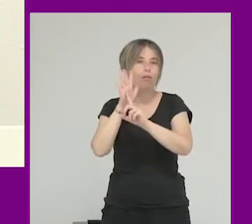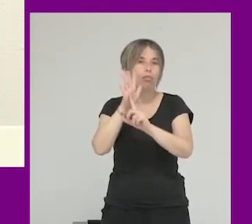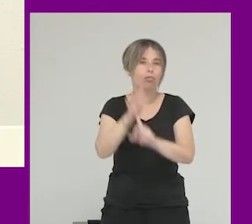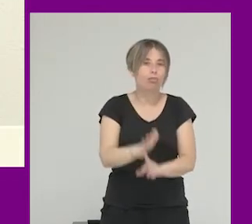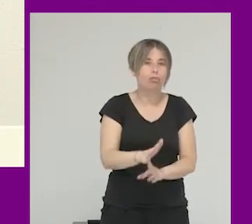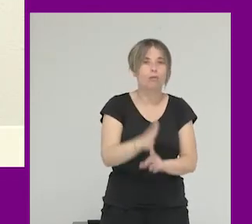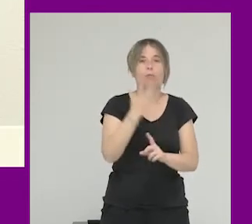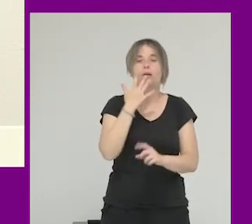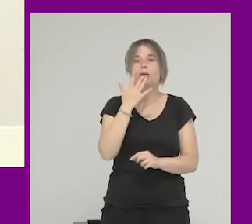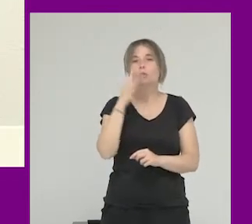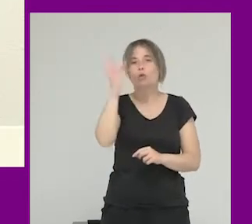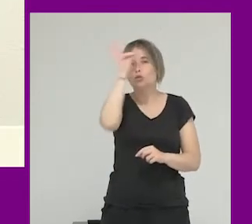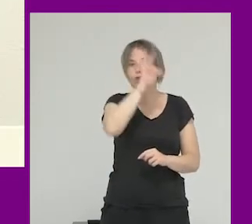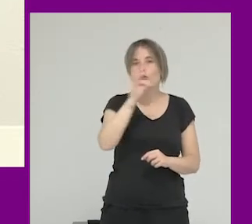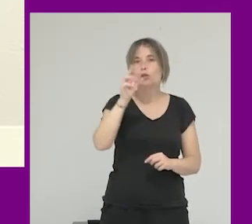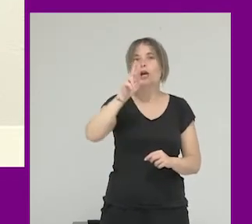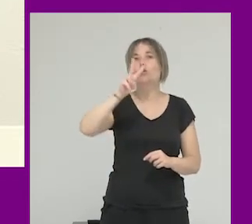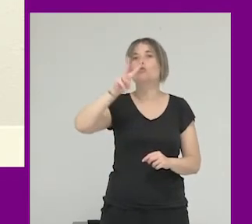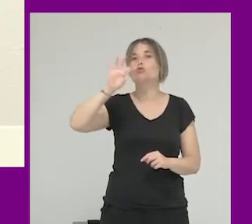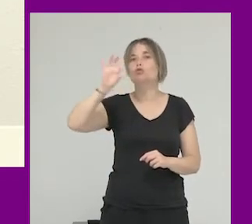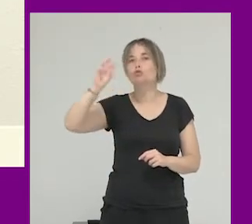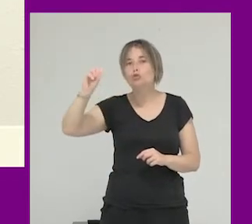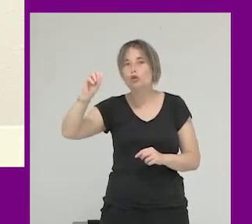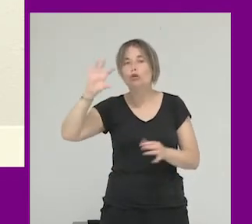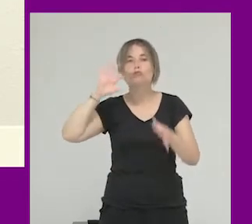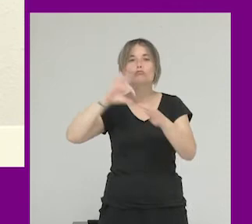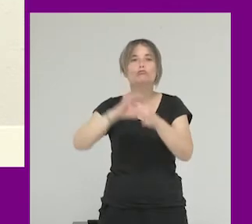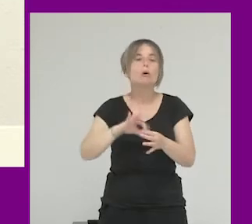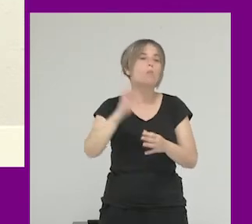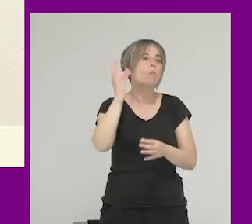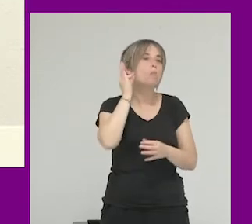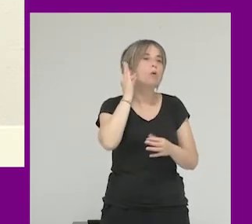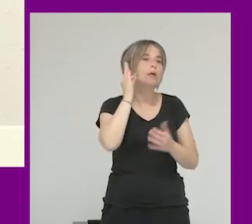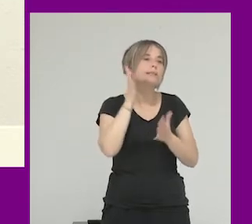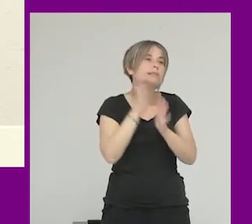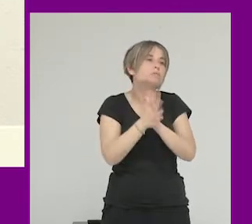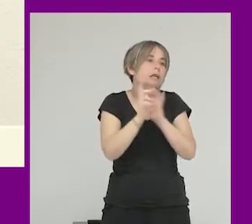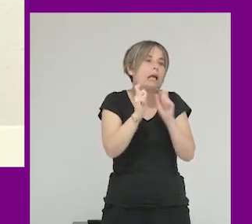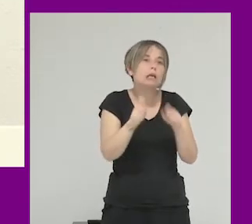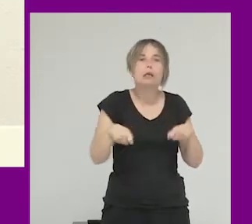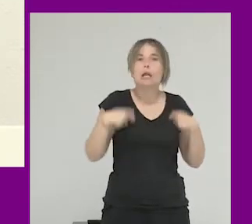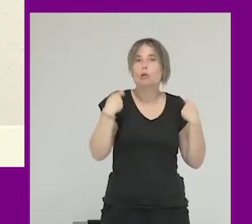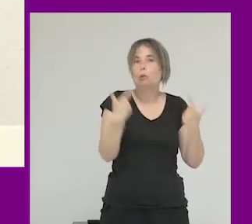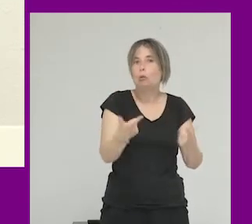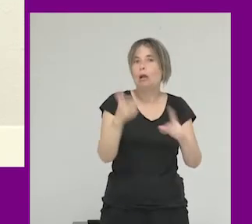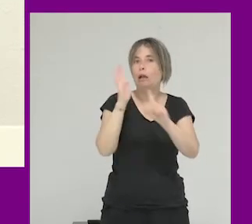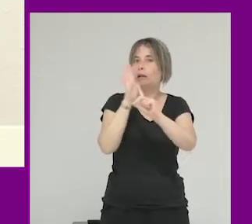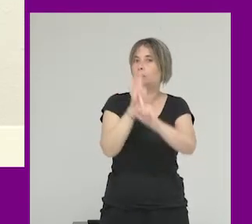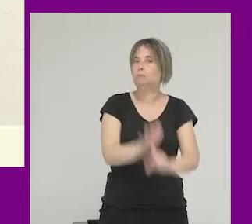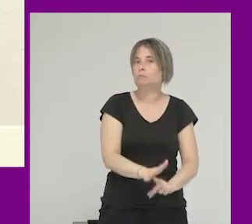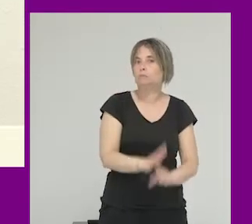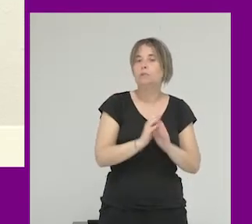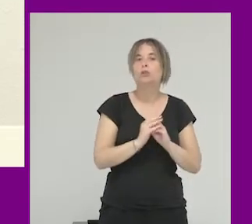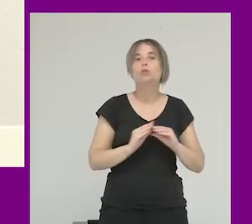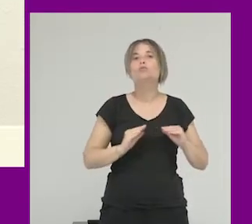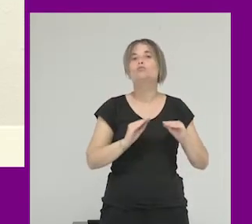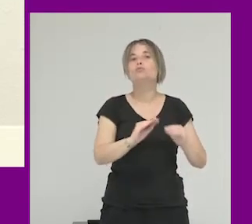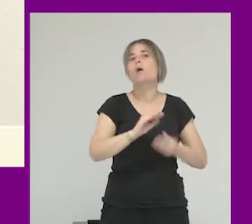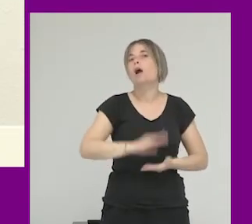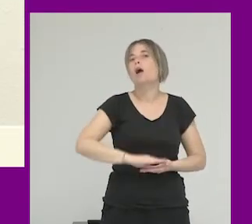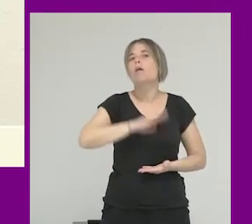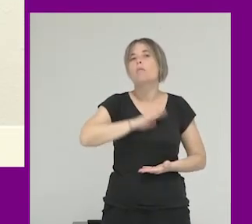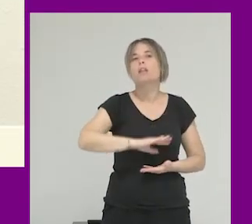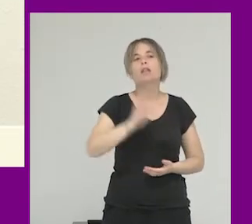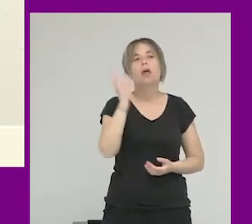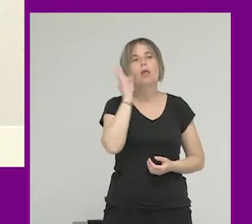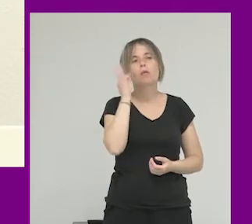Rousseau y todos los teóricos, las vinculaban a la naturaleza y a una cierta incapacidad